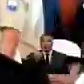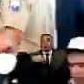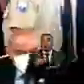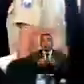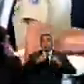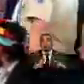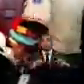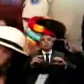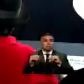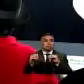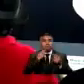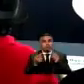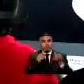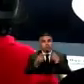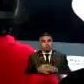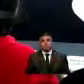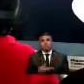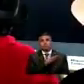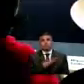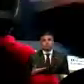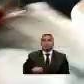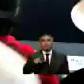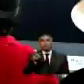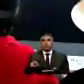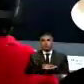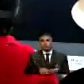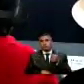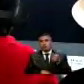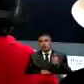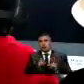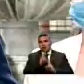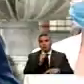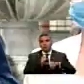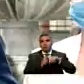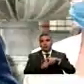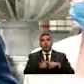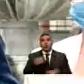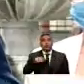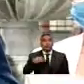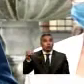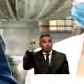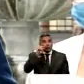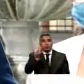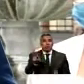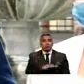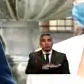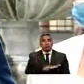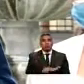sentaron en la misma mesa a dialogar. Para el jefe de Estado fue una reunión que dejó resultados. Desde nuestro punto de vista ha sido una